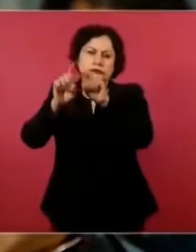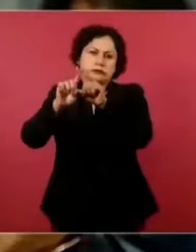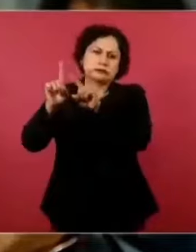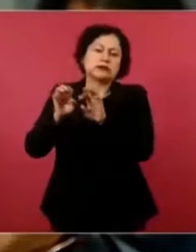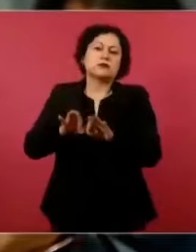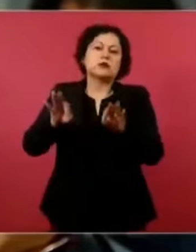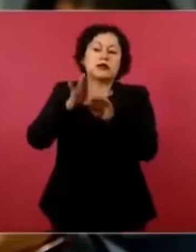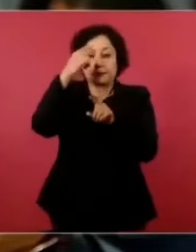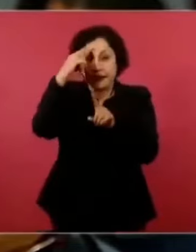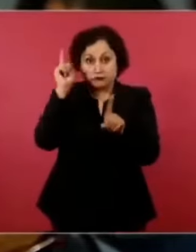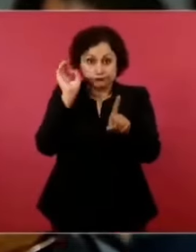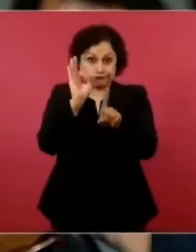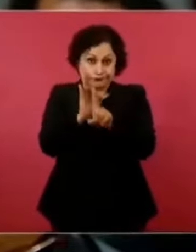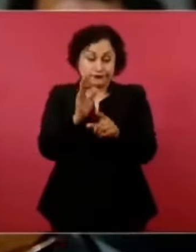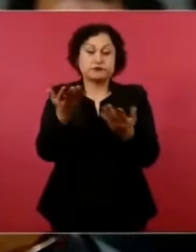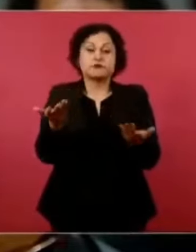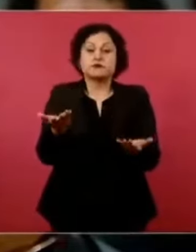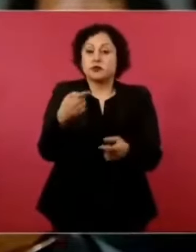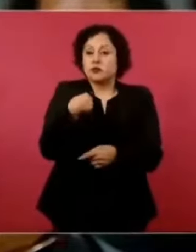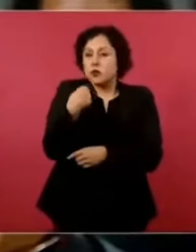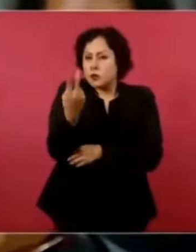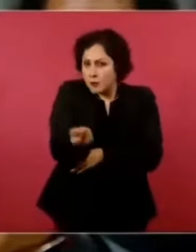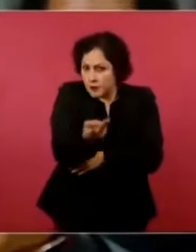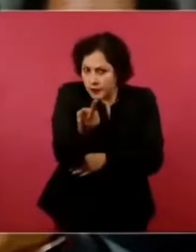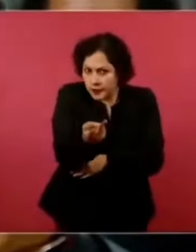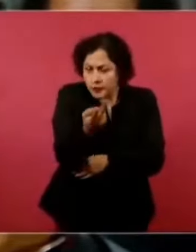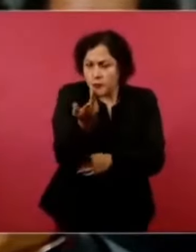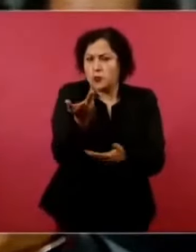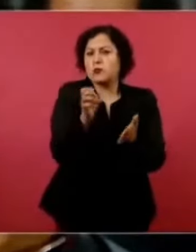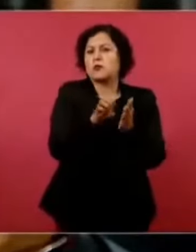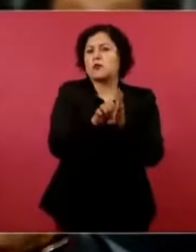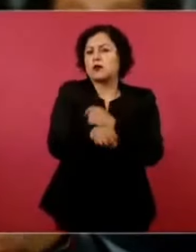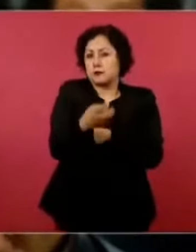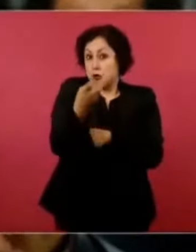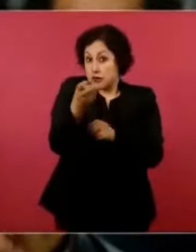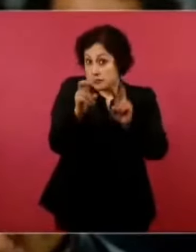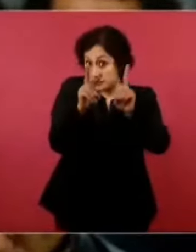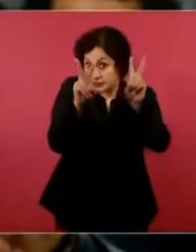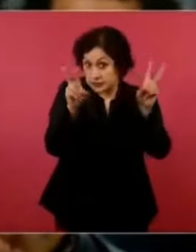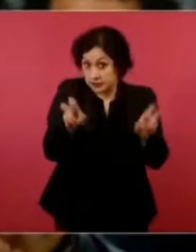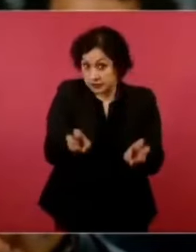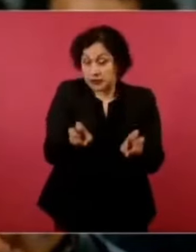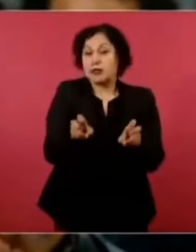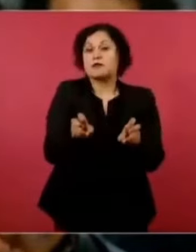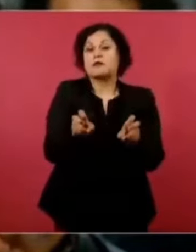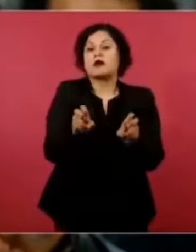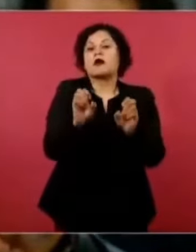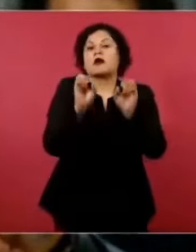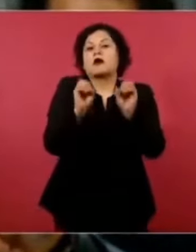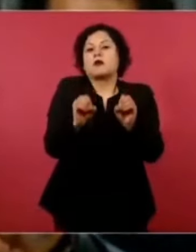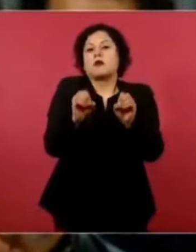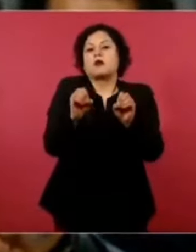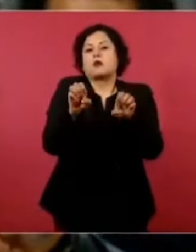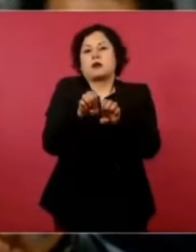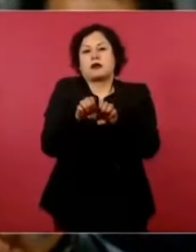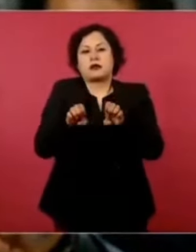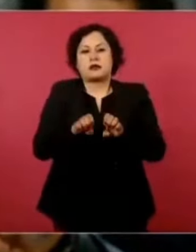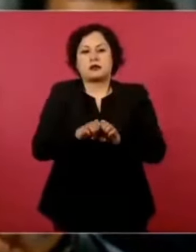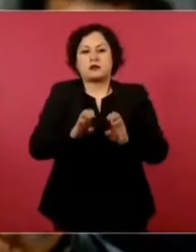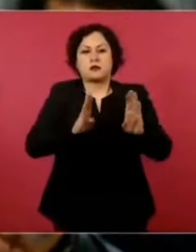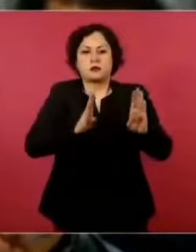para saber si usted no considera que ese tipo de cuestiones, como también el que fuera escoltado, acompañado por elementos militares